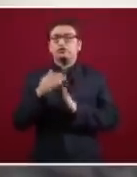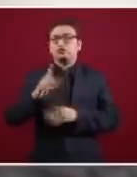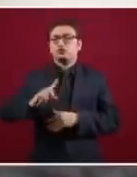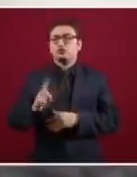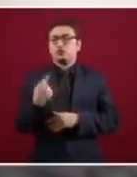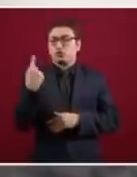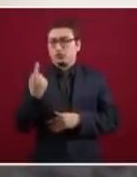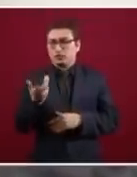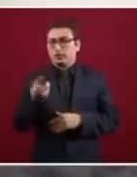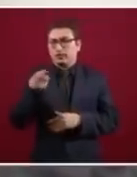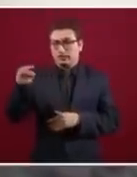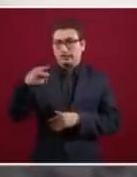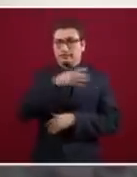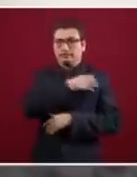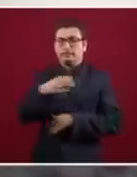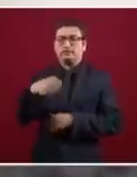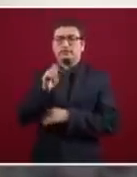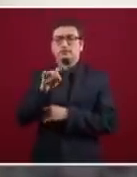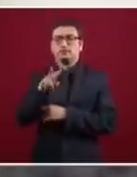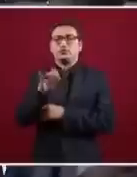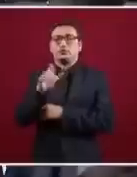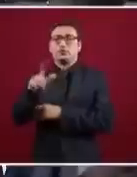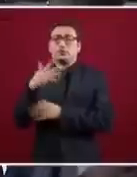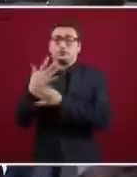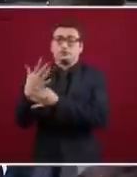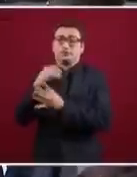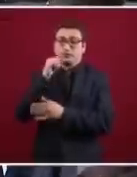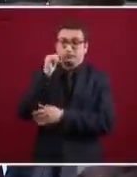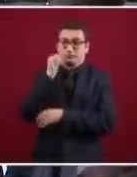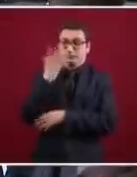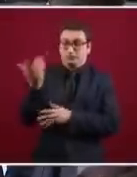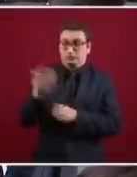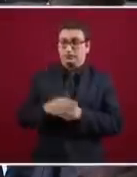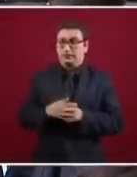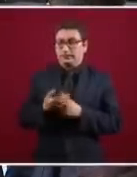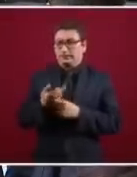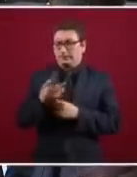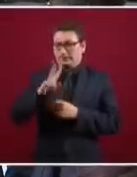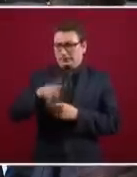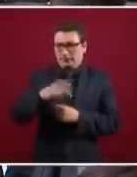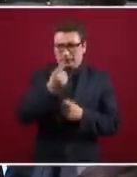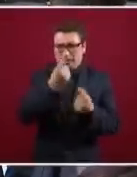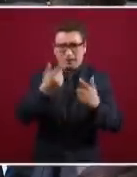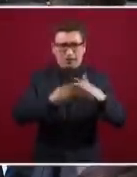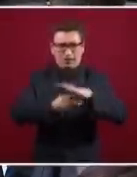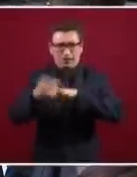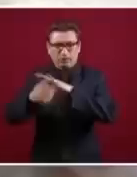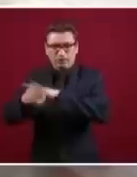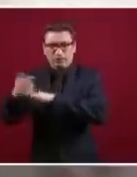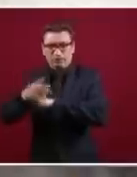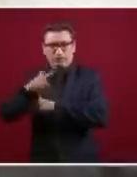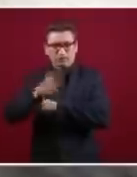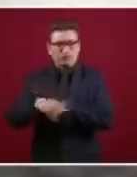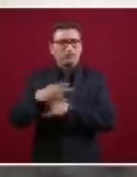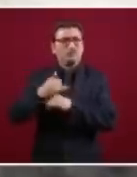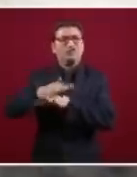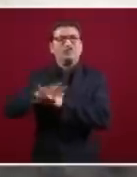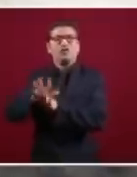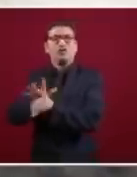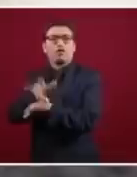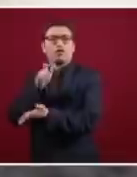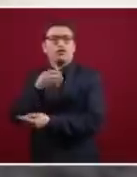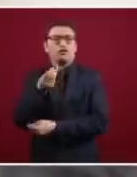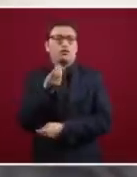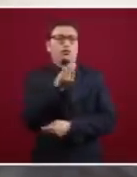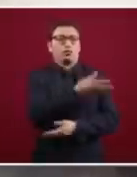mencionó el general sandoval ayer y bueno saber si hubo sobornos y hubo filtraciones si ya se